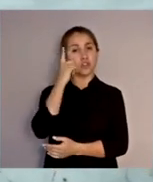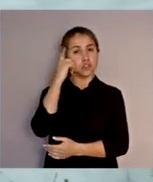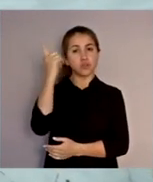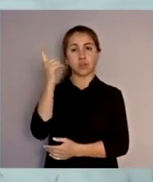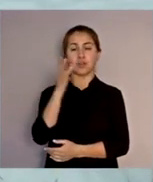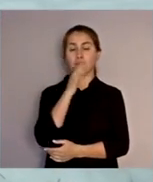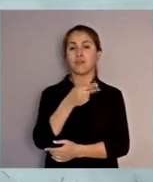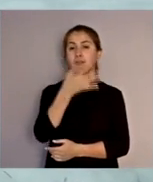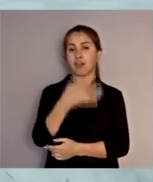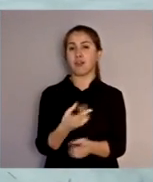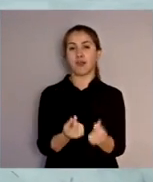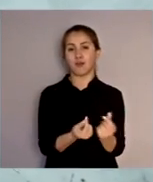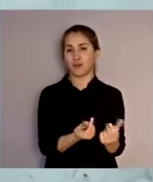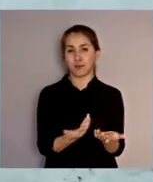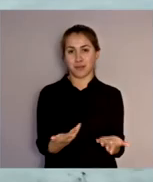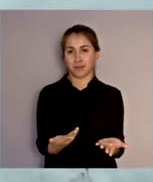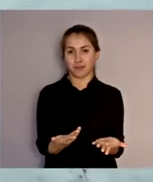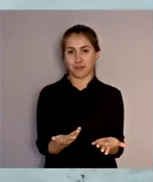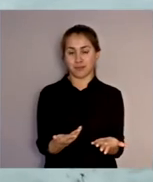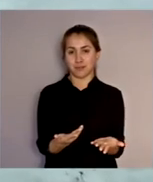no tienen valor económico.